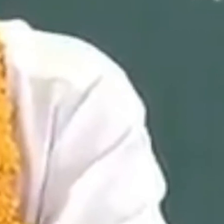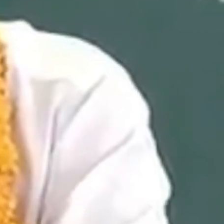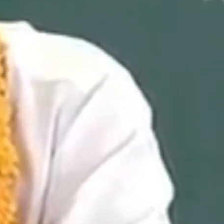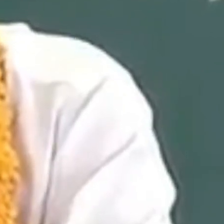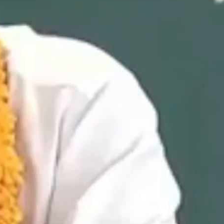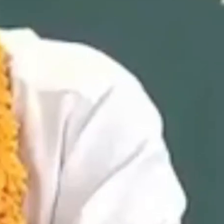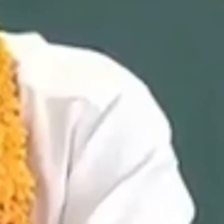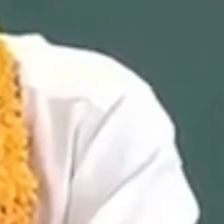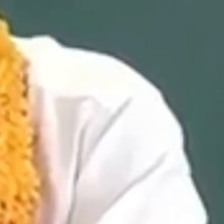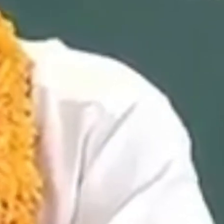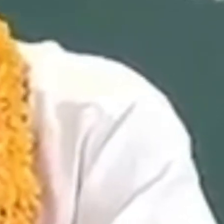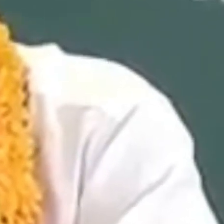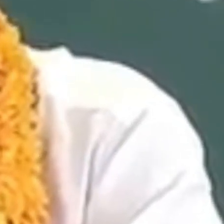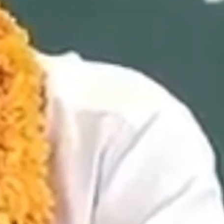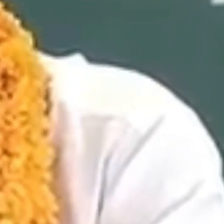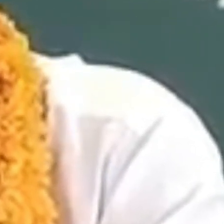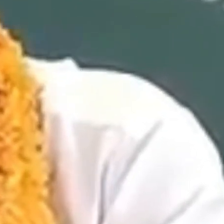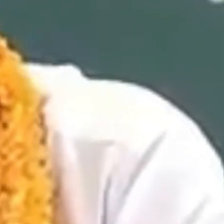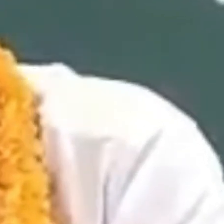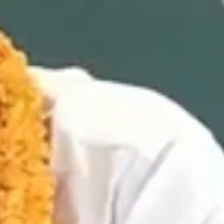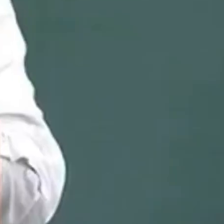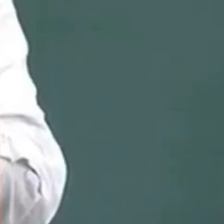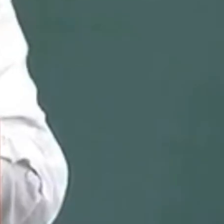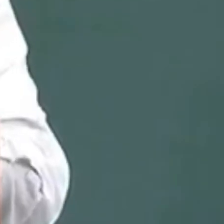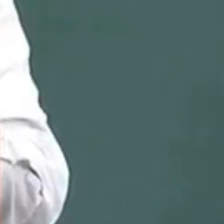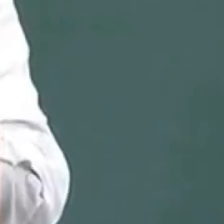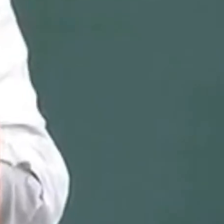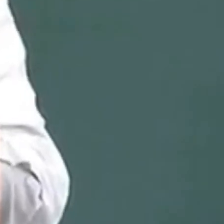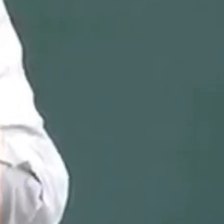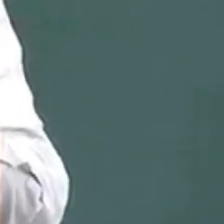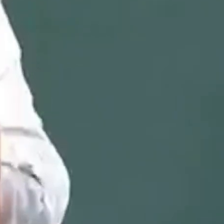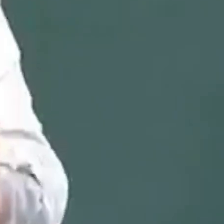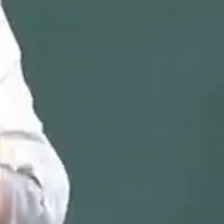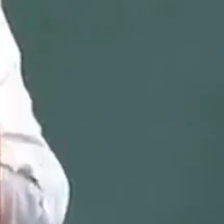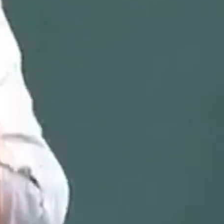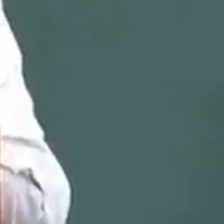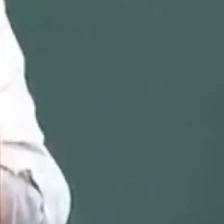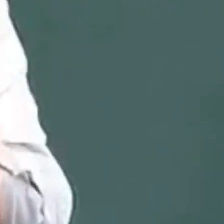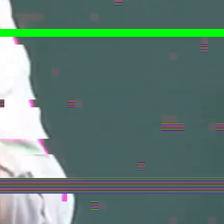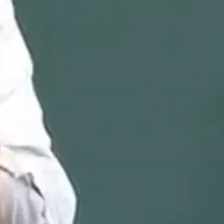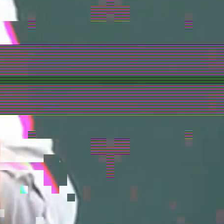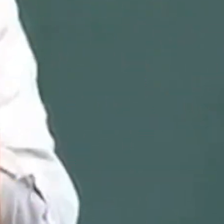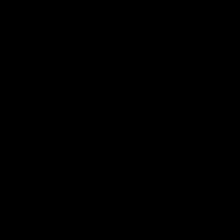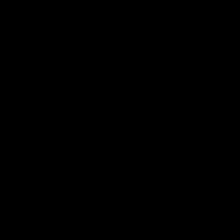desterrar la corrupción y la impunidad. Me canso ganso.